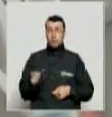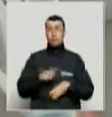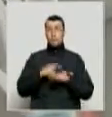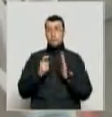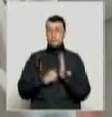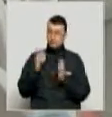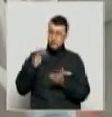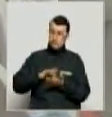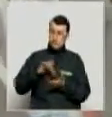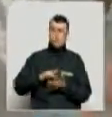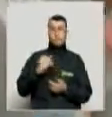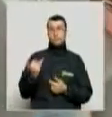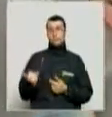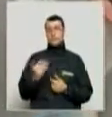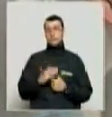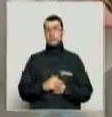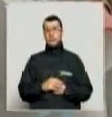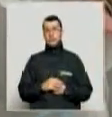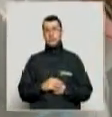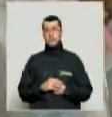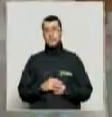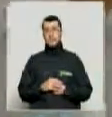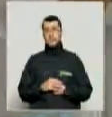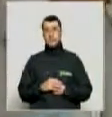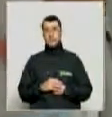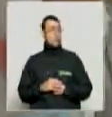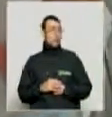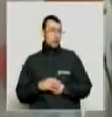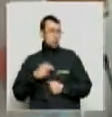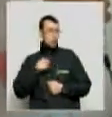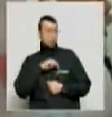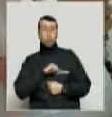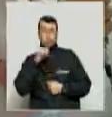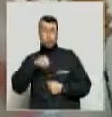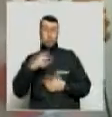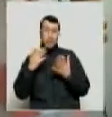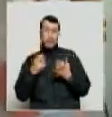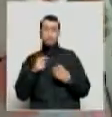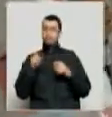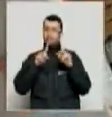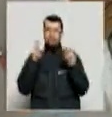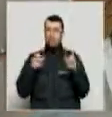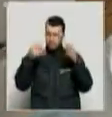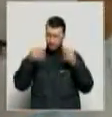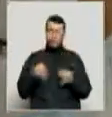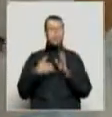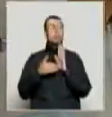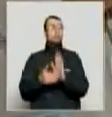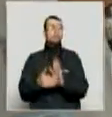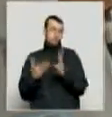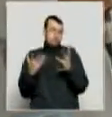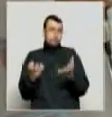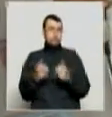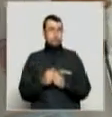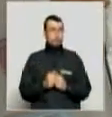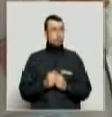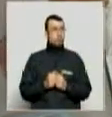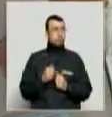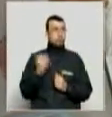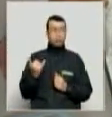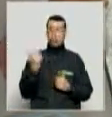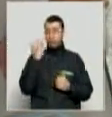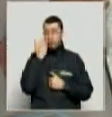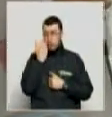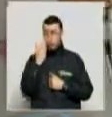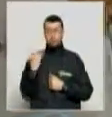un paciente de este tipo. Queríamos hoy tocar este tema porque esta es la principal causa de muerte en